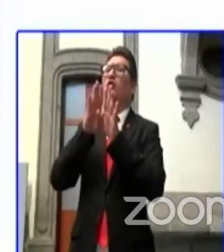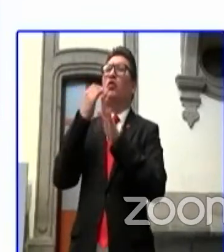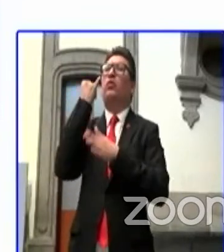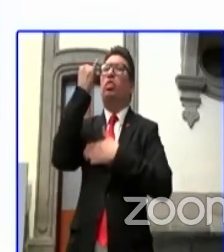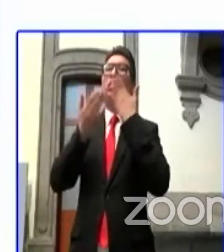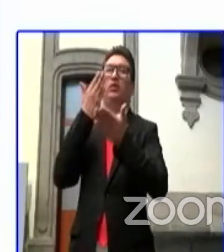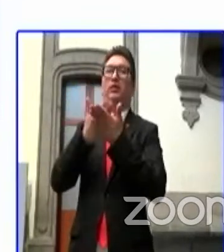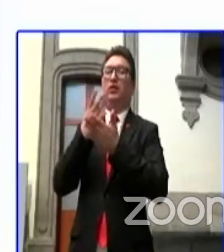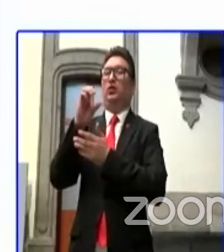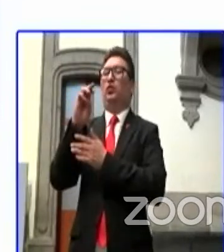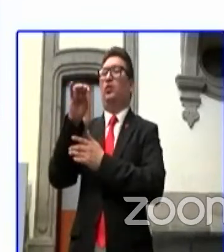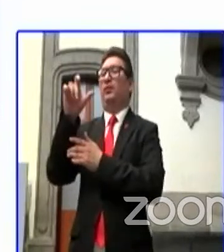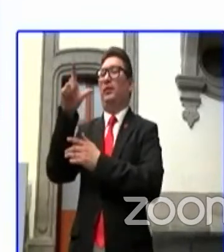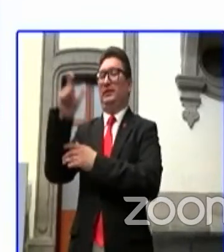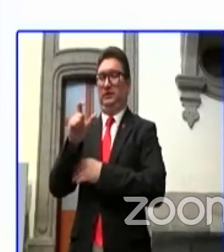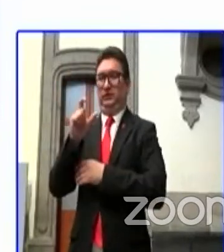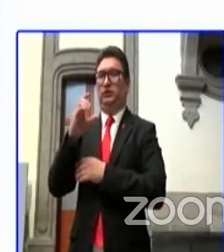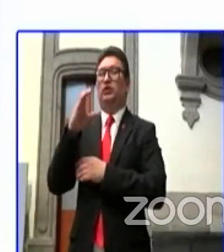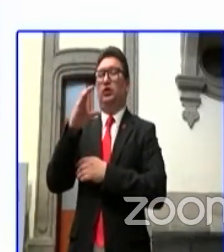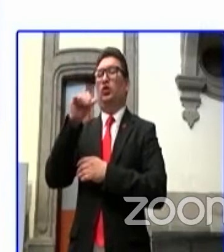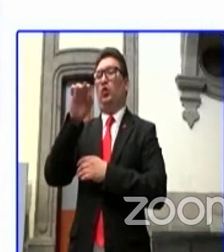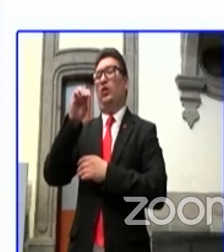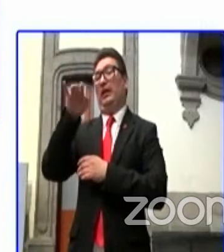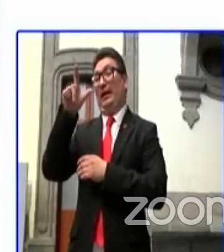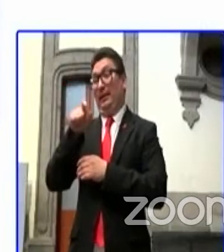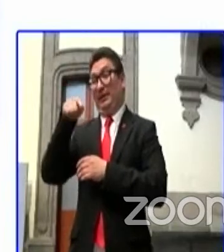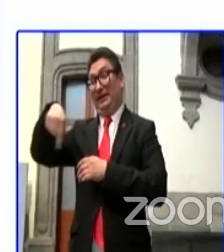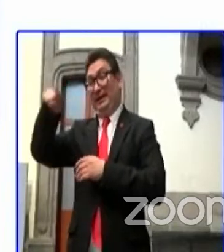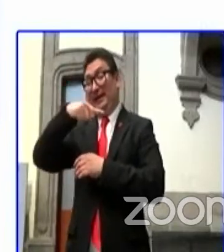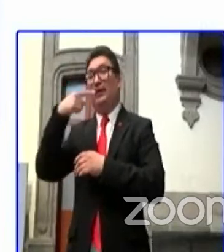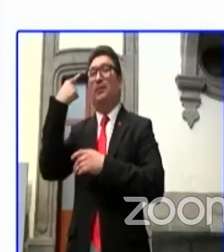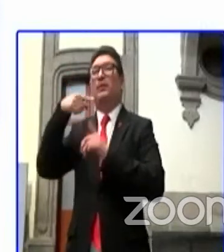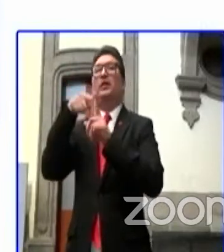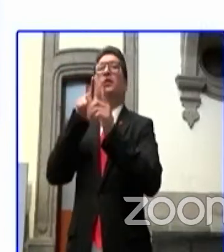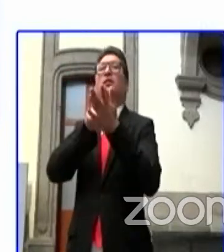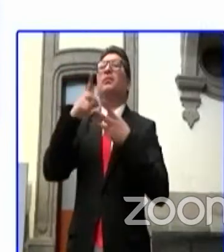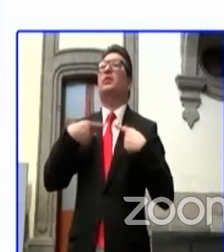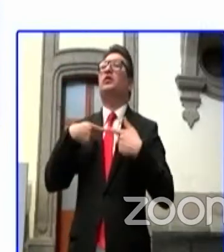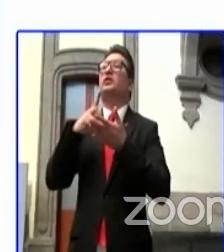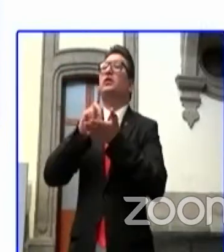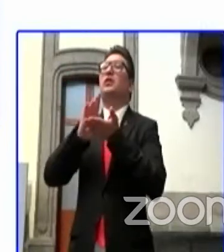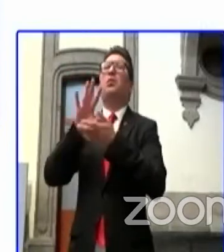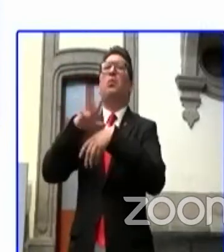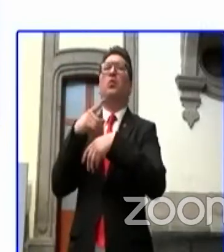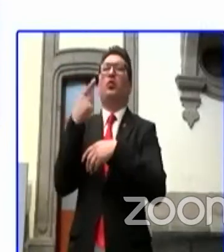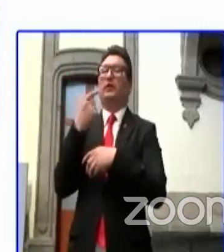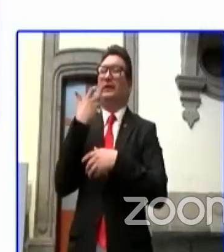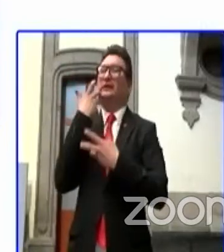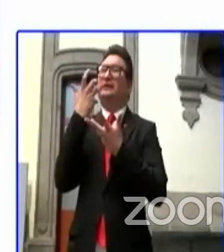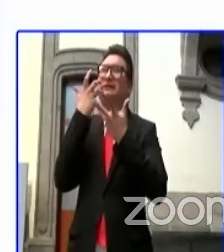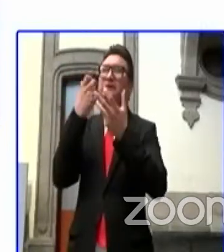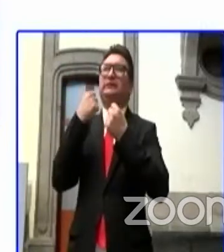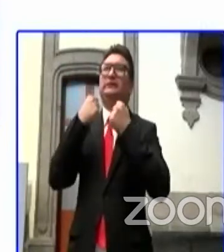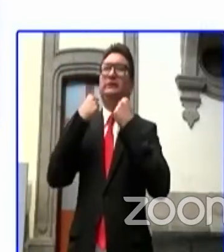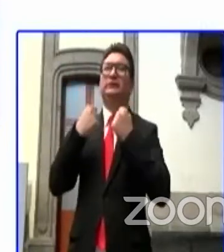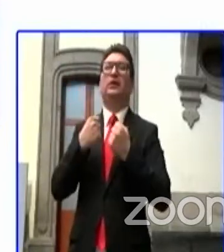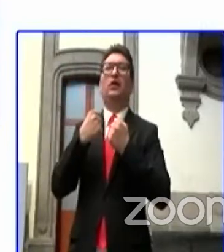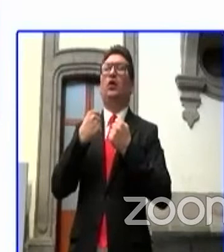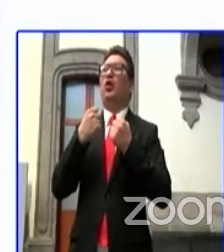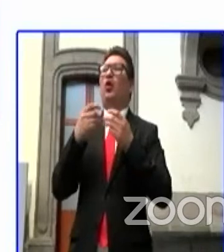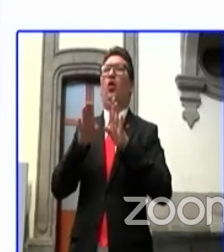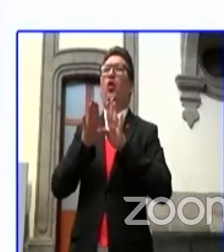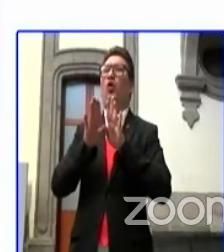la Coalición México por los Derechos de las Personas con Discapacidad con la firme convicción de tener un espacio